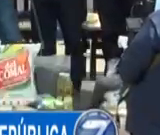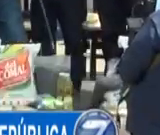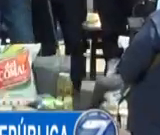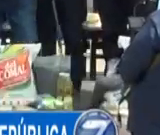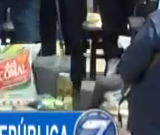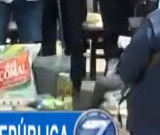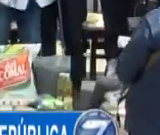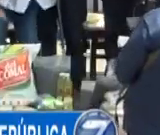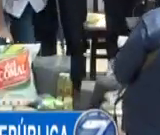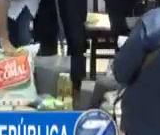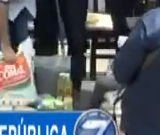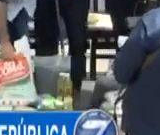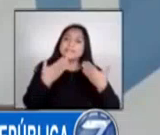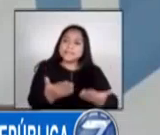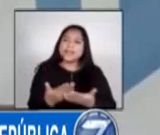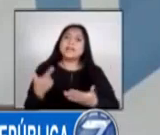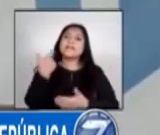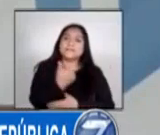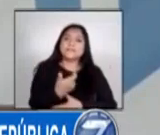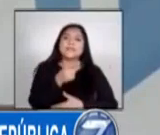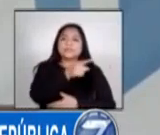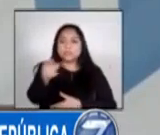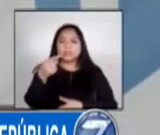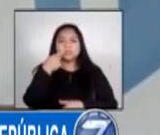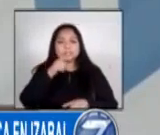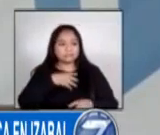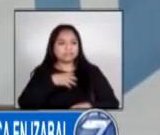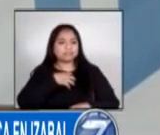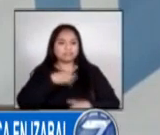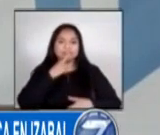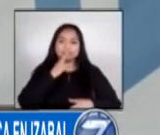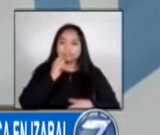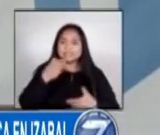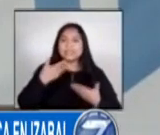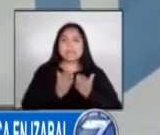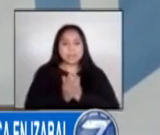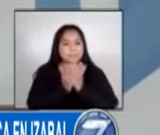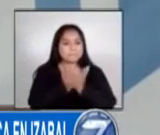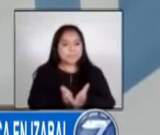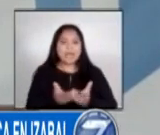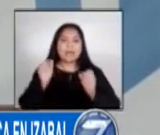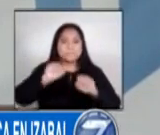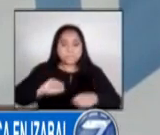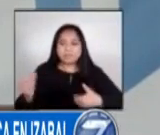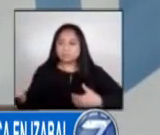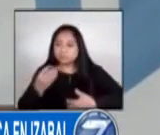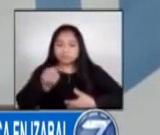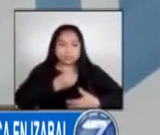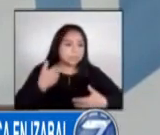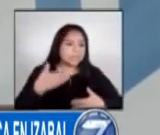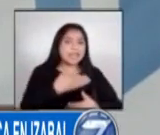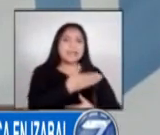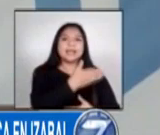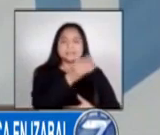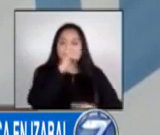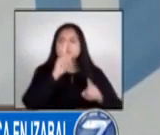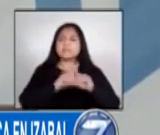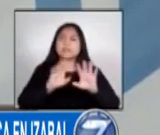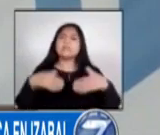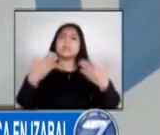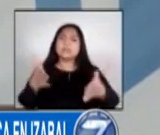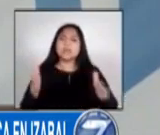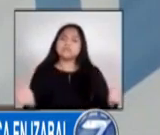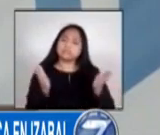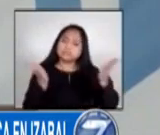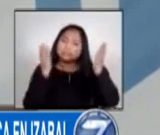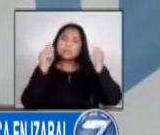proyecto de darles a ustedes el financiamiento para que puedan tener mejores embarcaciones, puedan pescar más y poderles dar el lugar para que puedan